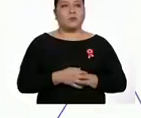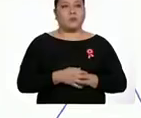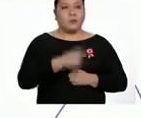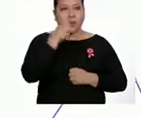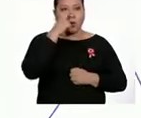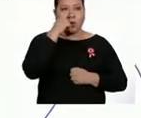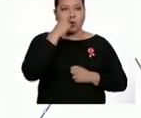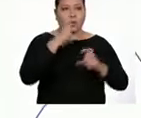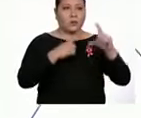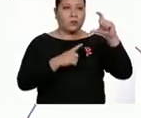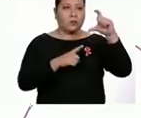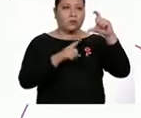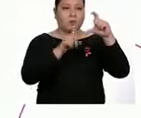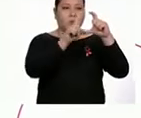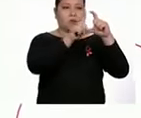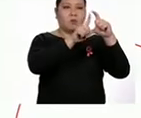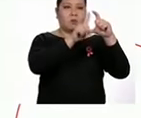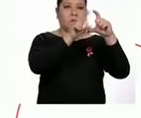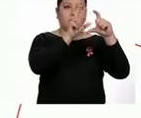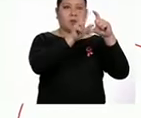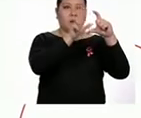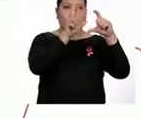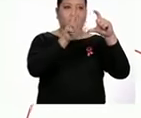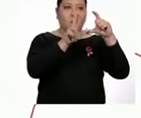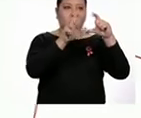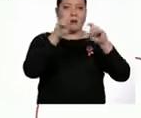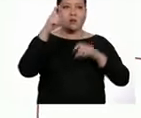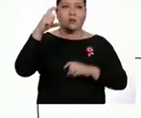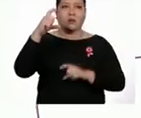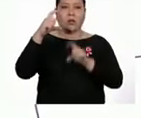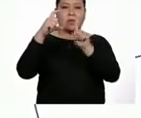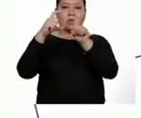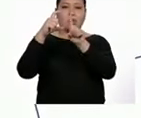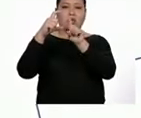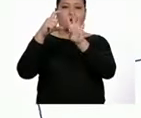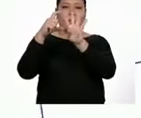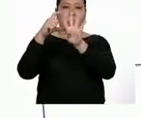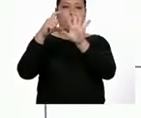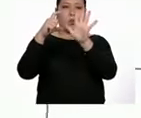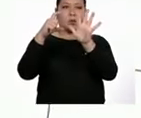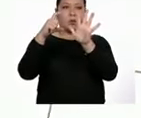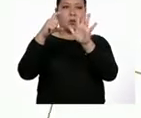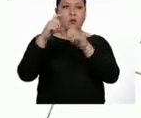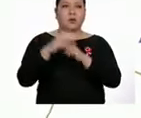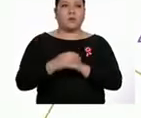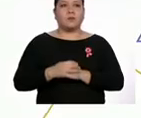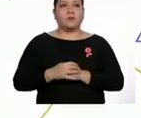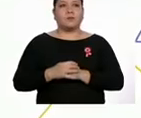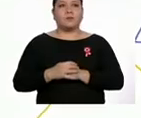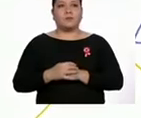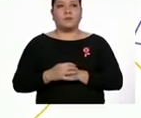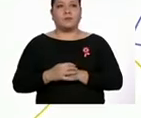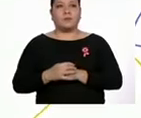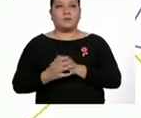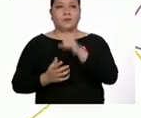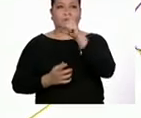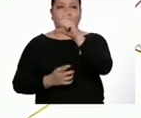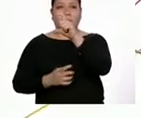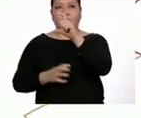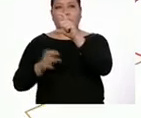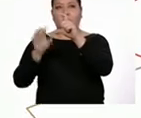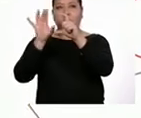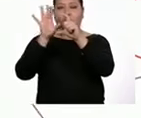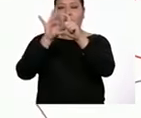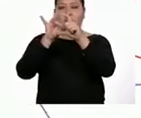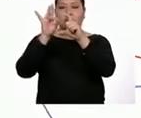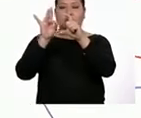Junio, presión sistólica de 133 hasta 145 y la diastólica tiene como extremo izquierdo